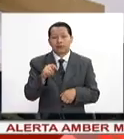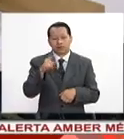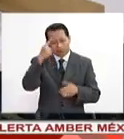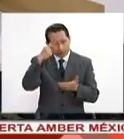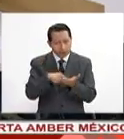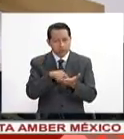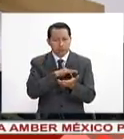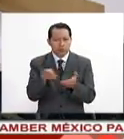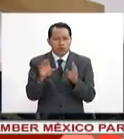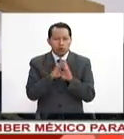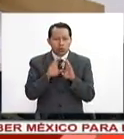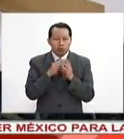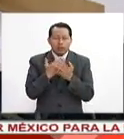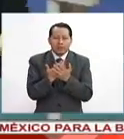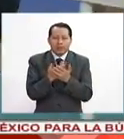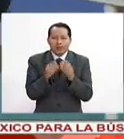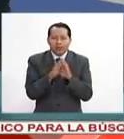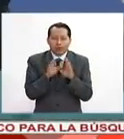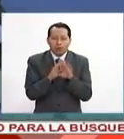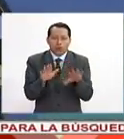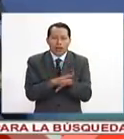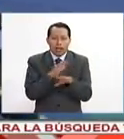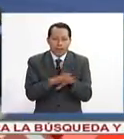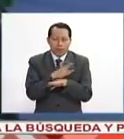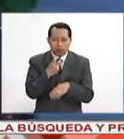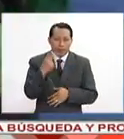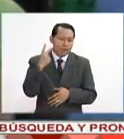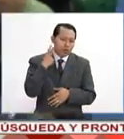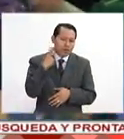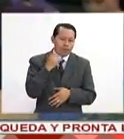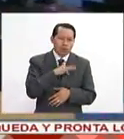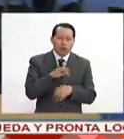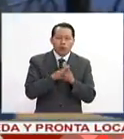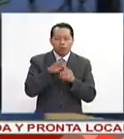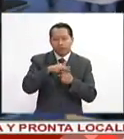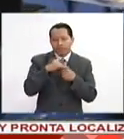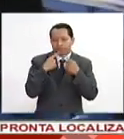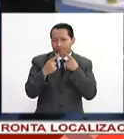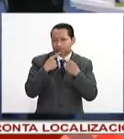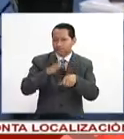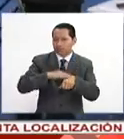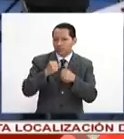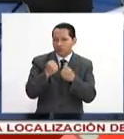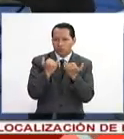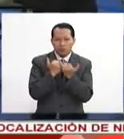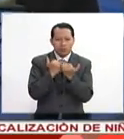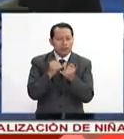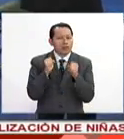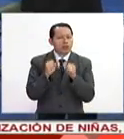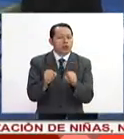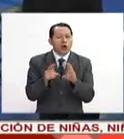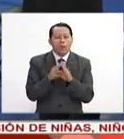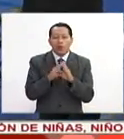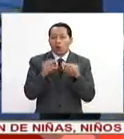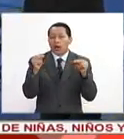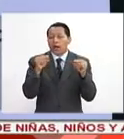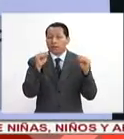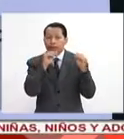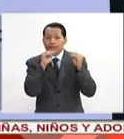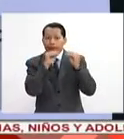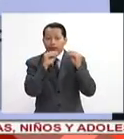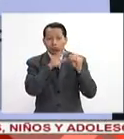yo creo que podemos esperar un poco de cambios en esas políticas para lograr un consenso mayor y asegurar que las negociaciones que logre